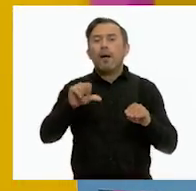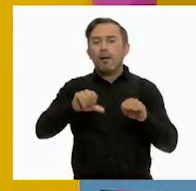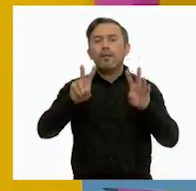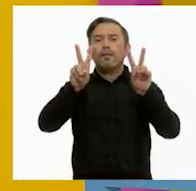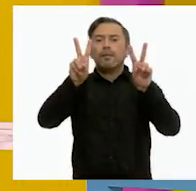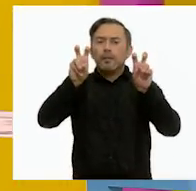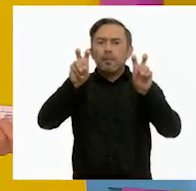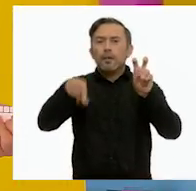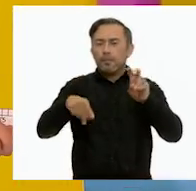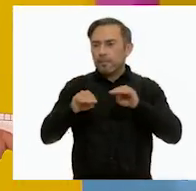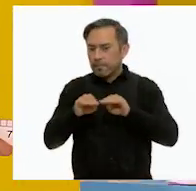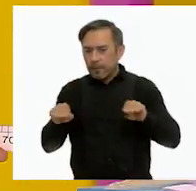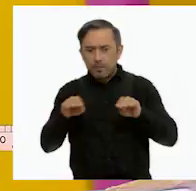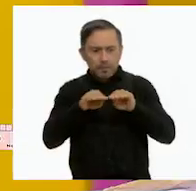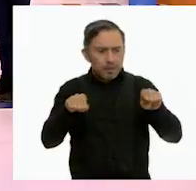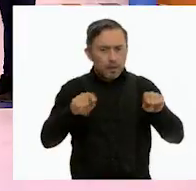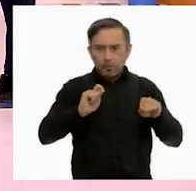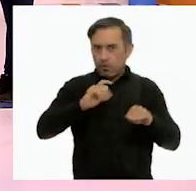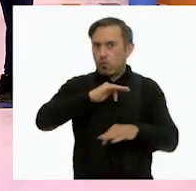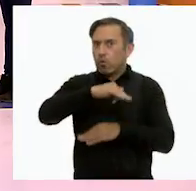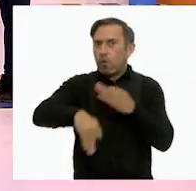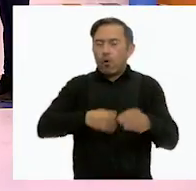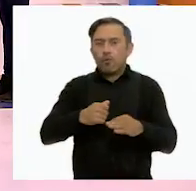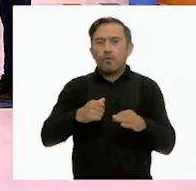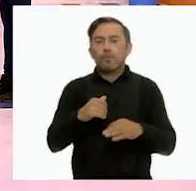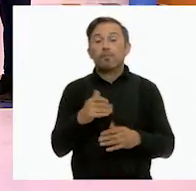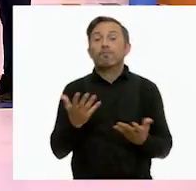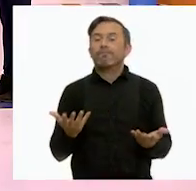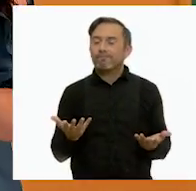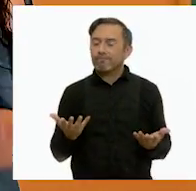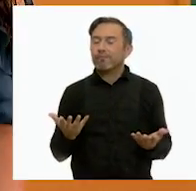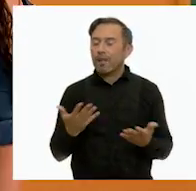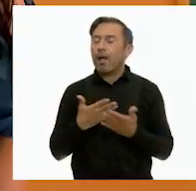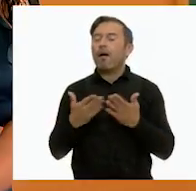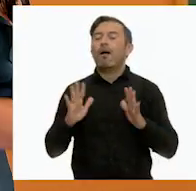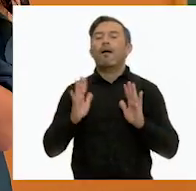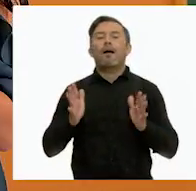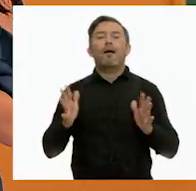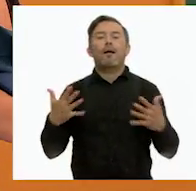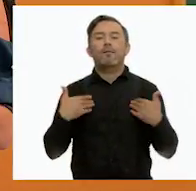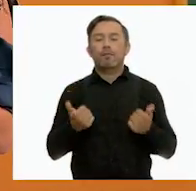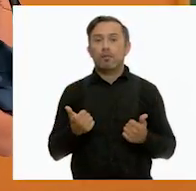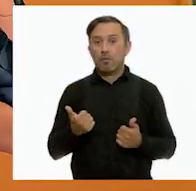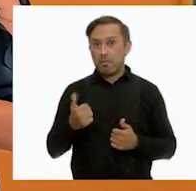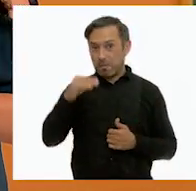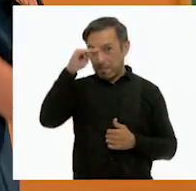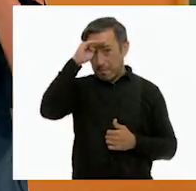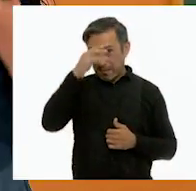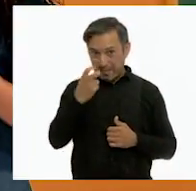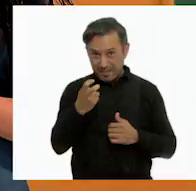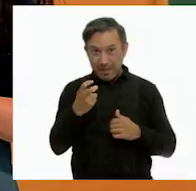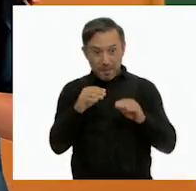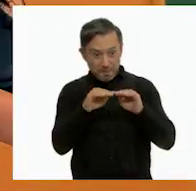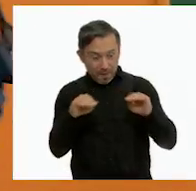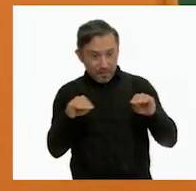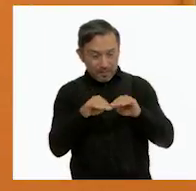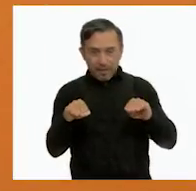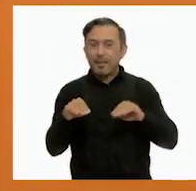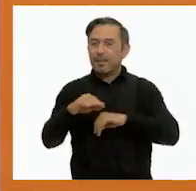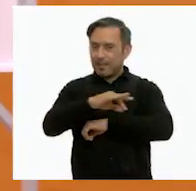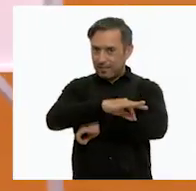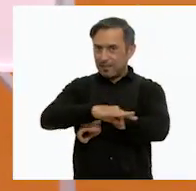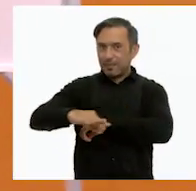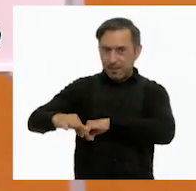por allá y por todas partes. Ahora entiendo todo, pero no, no ese tipo de reglas. No vamos a trabajar con